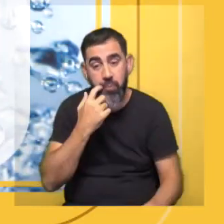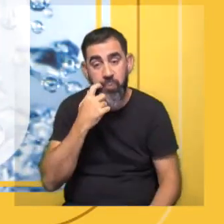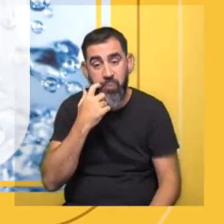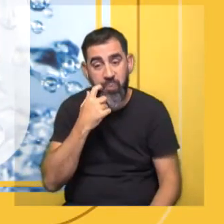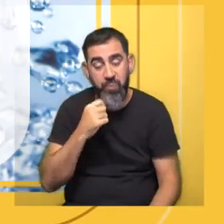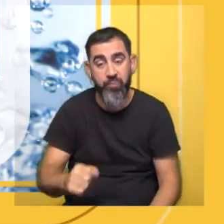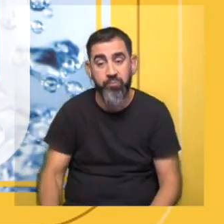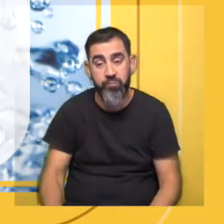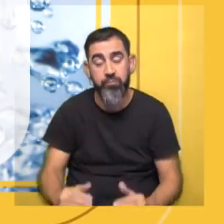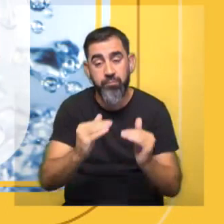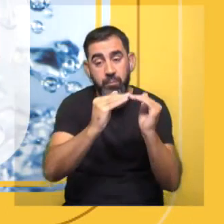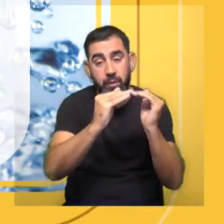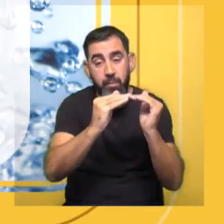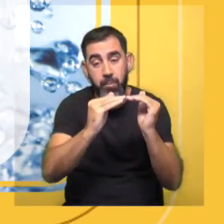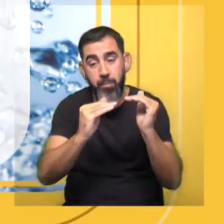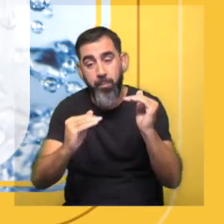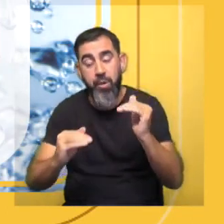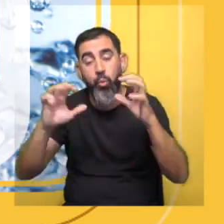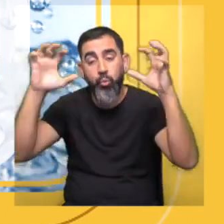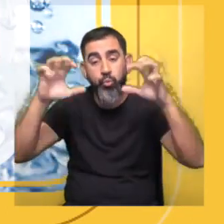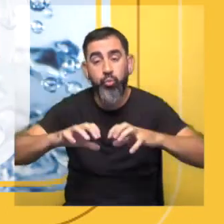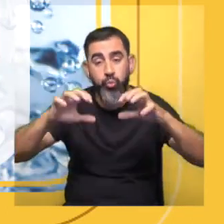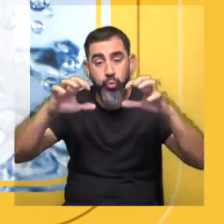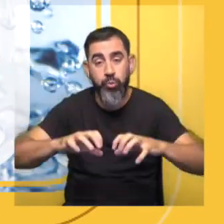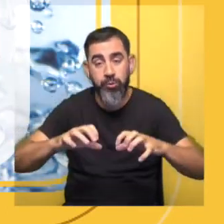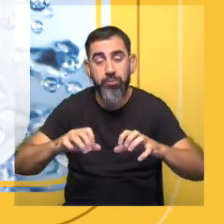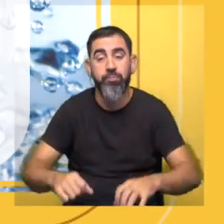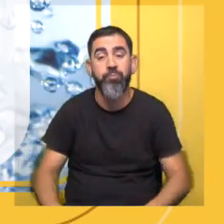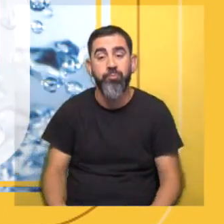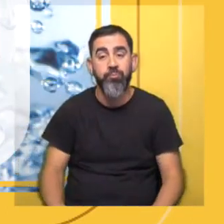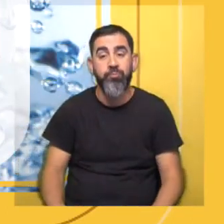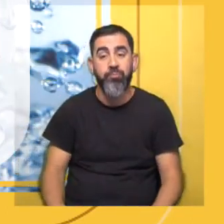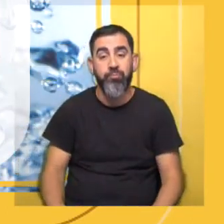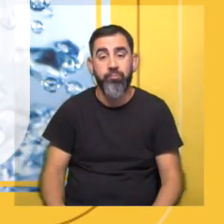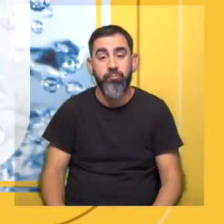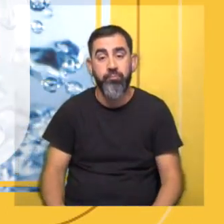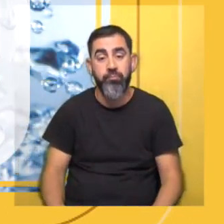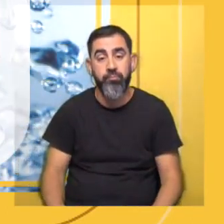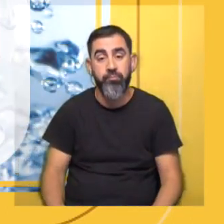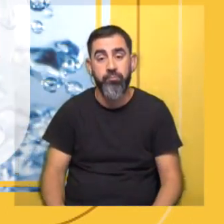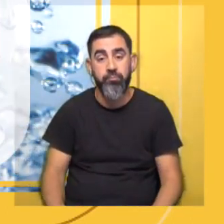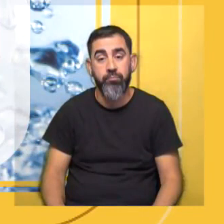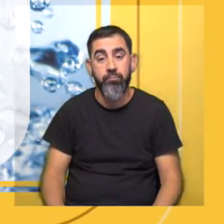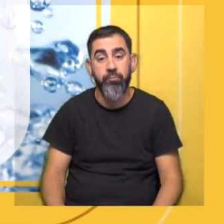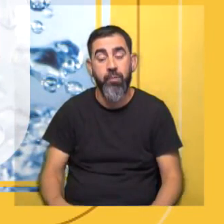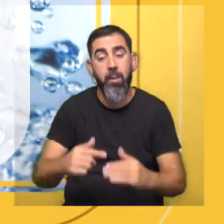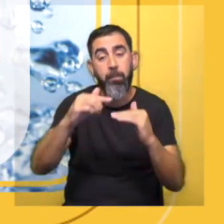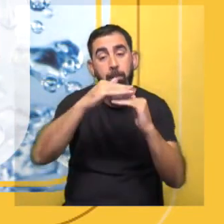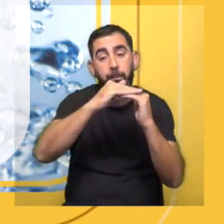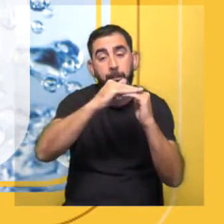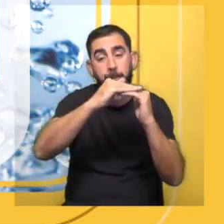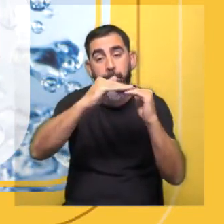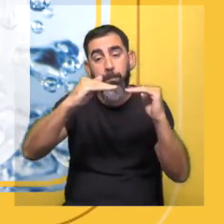un descenso en lo que es las precipitaciones. Y y como verán también, eso, la línea que está en el medio es la